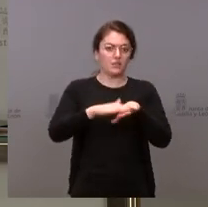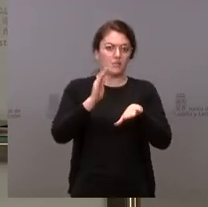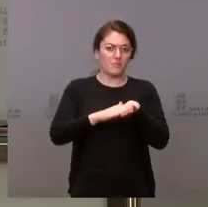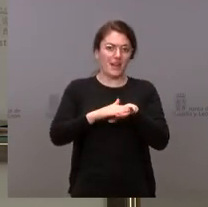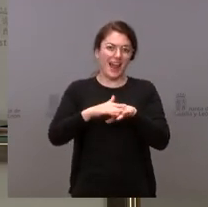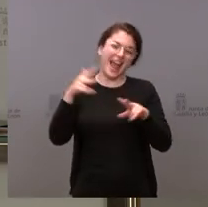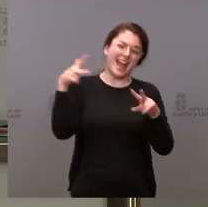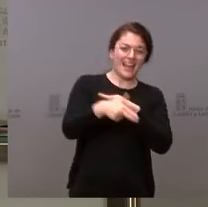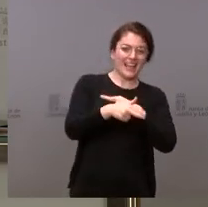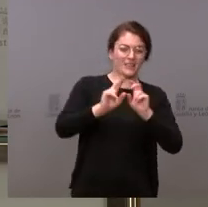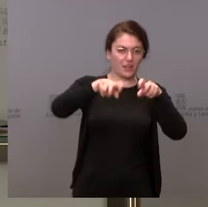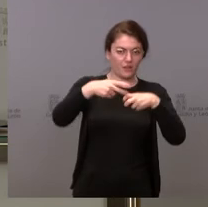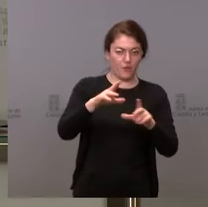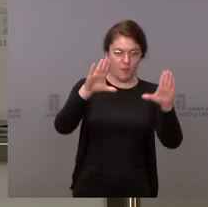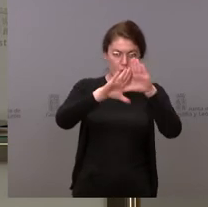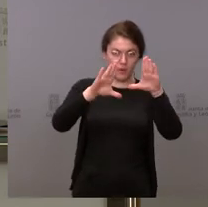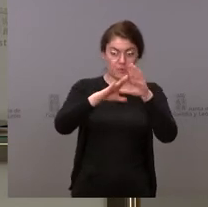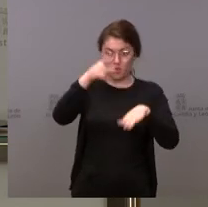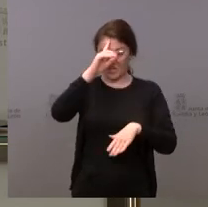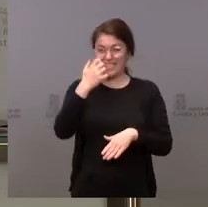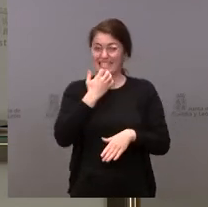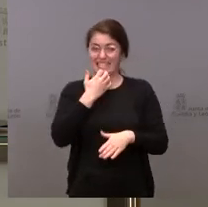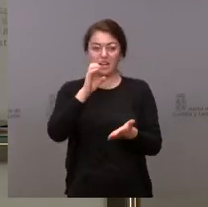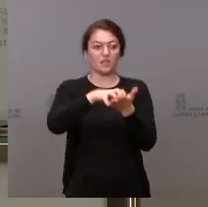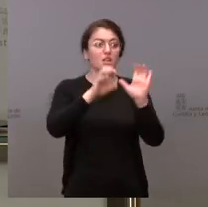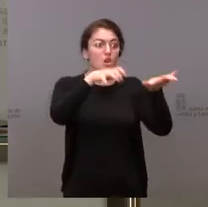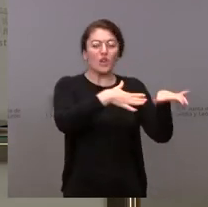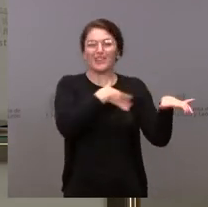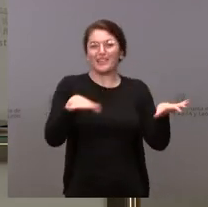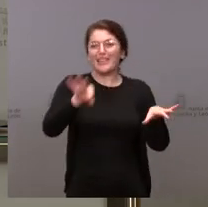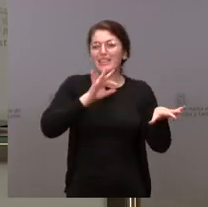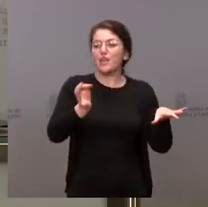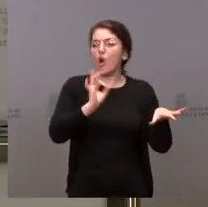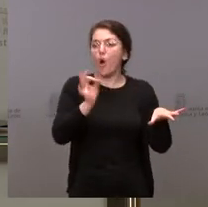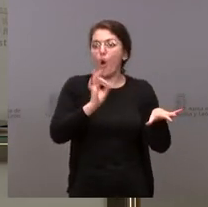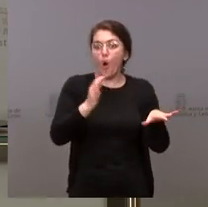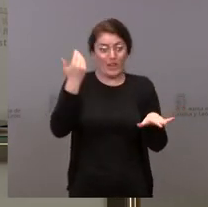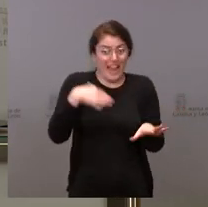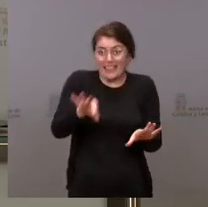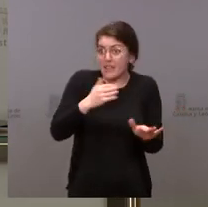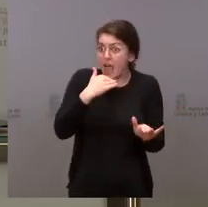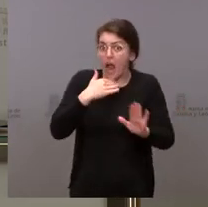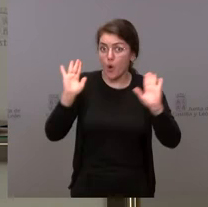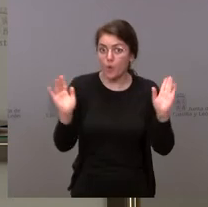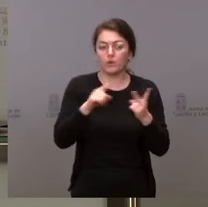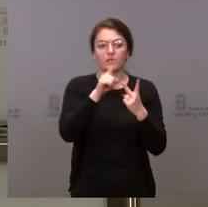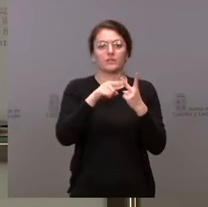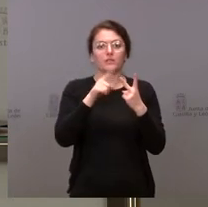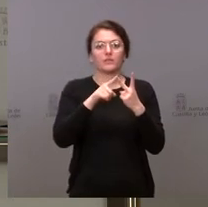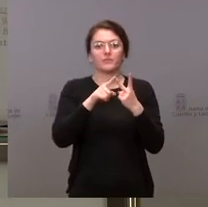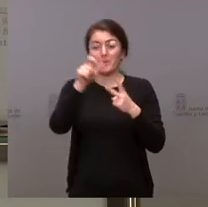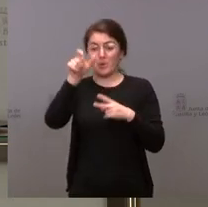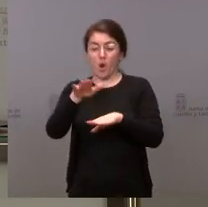castilla y león' piensa tomar alguna decisión sobre esto o si está próxima a tomar sus sillas ha tomado en segundo lugar al consejero de sanidad